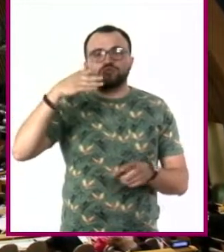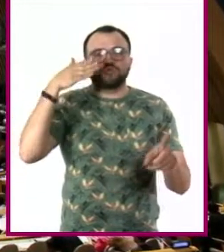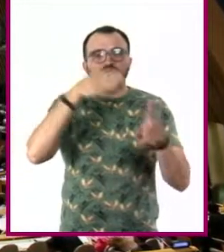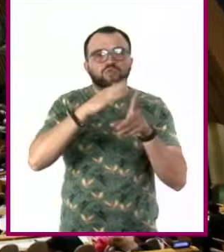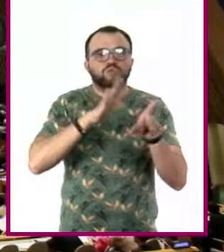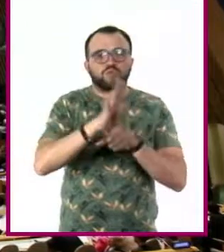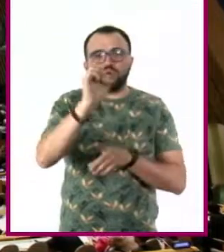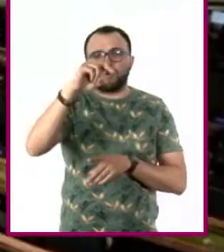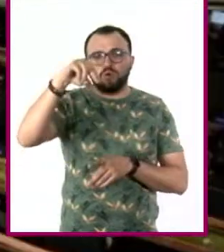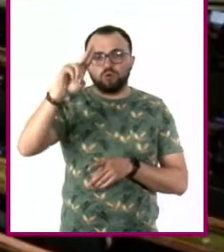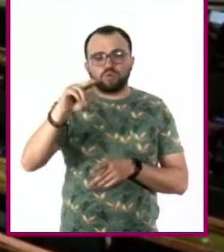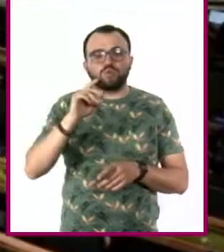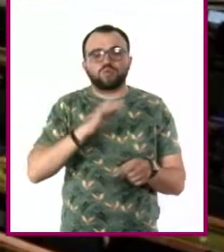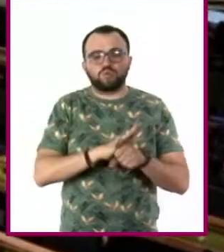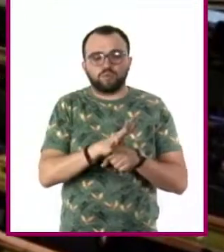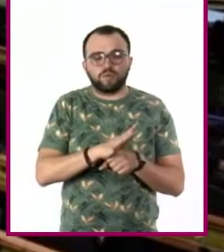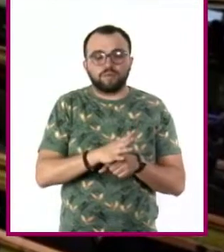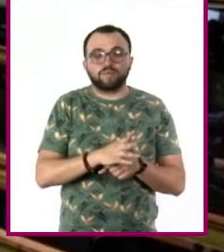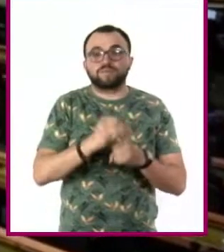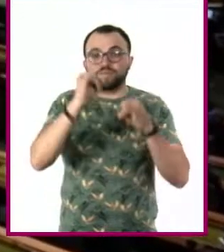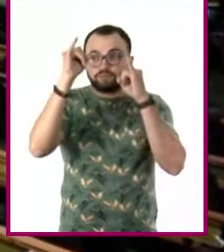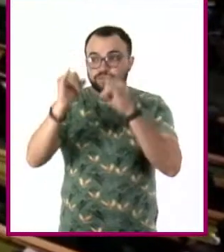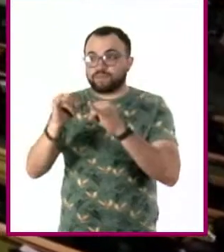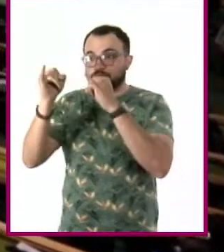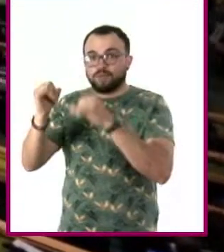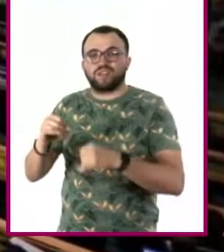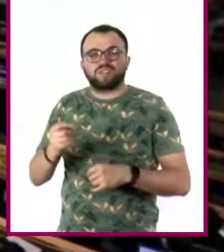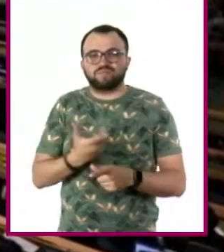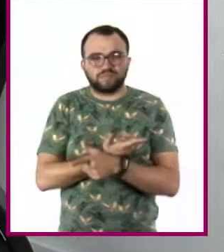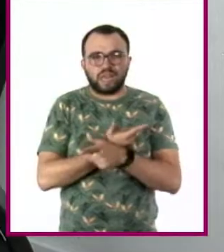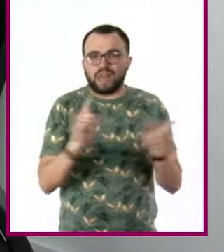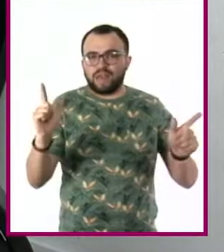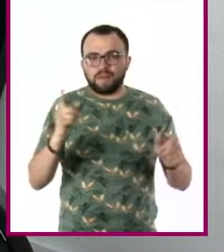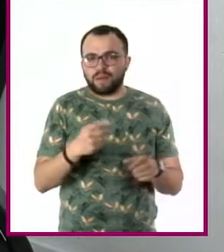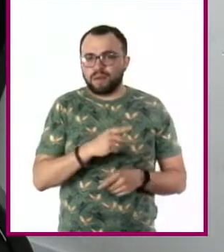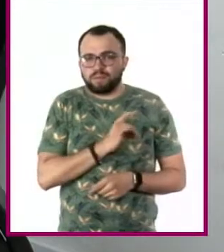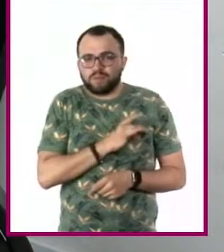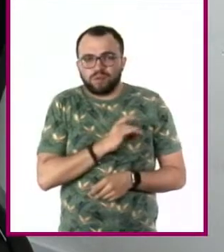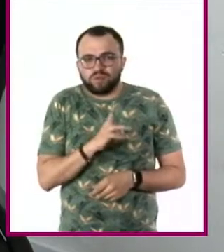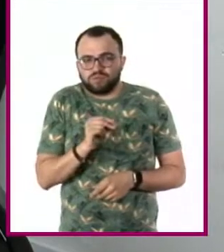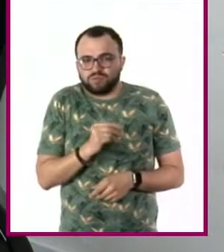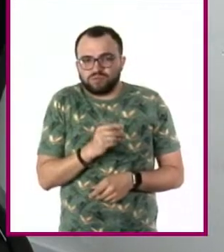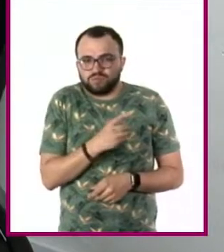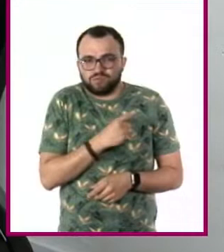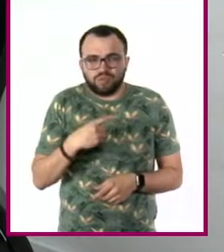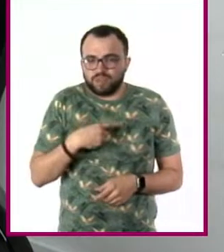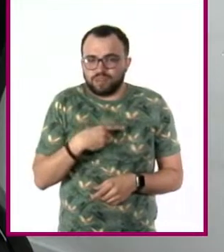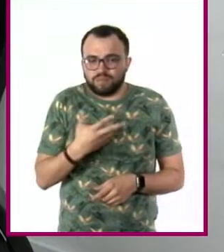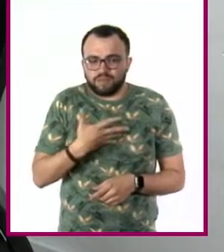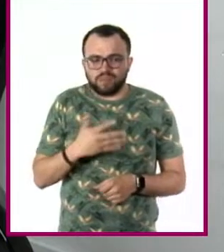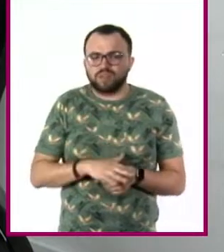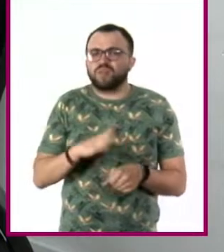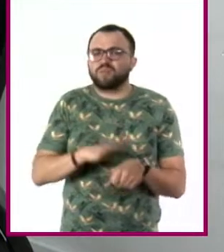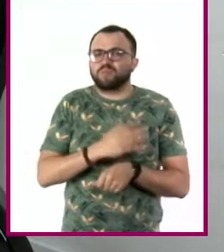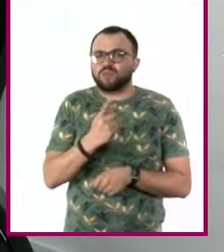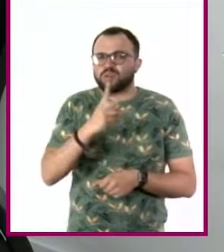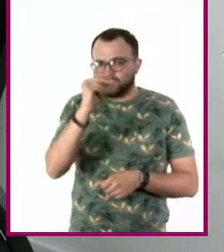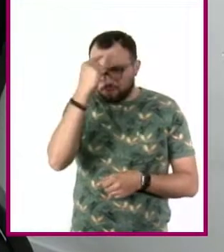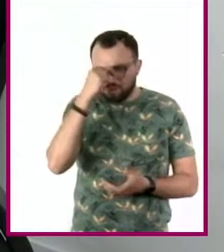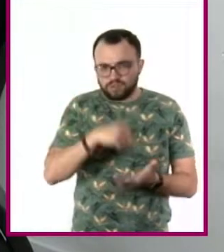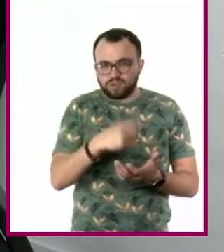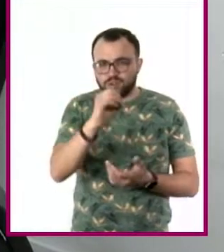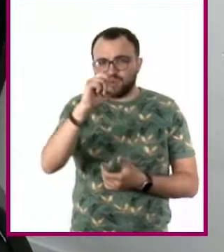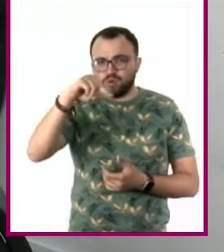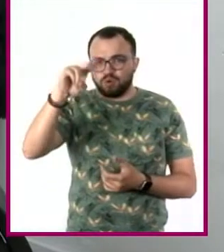de la ONU en la dimensión de individuos libres de miedos. Me gustaría, Mireya, que nos dijeras por qué no consideran en la